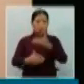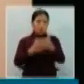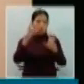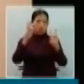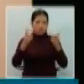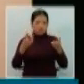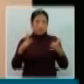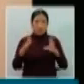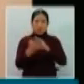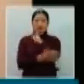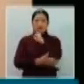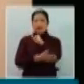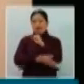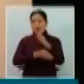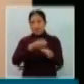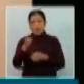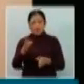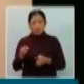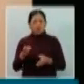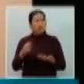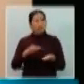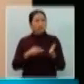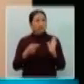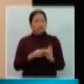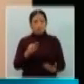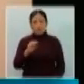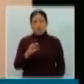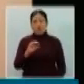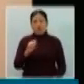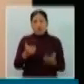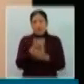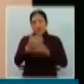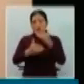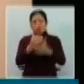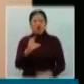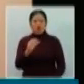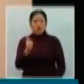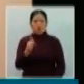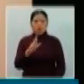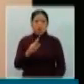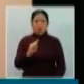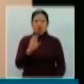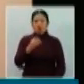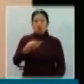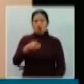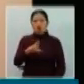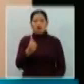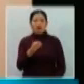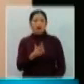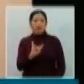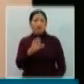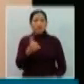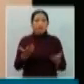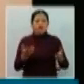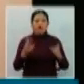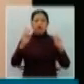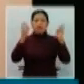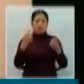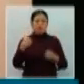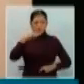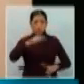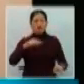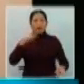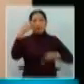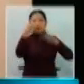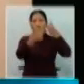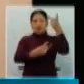en campo. ¿Qué es la actualización cartográfica? La actualización cartográfica es una visita que hacemos